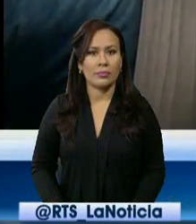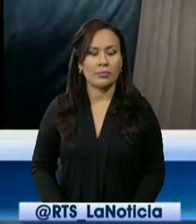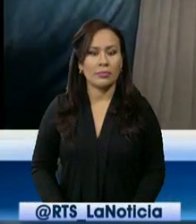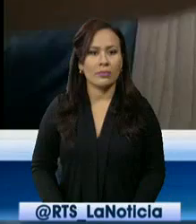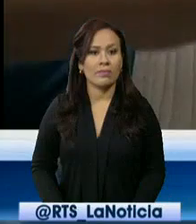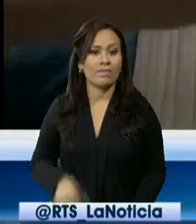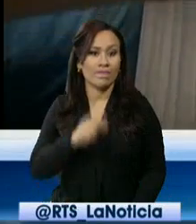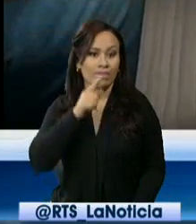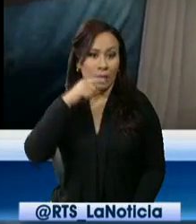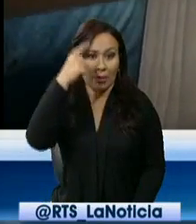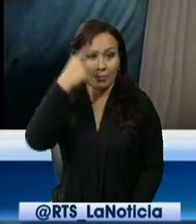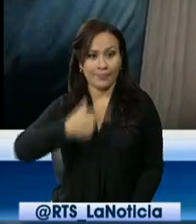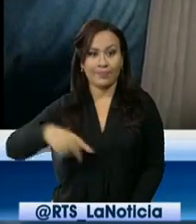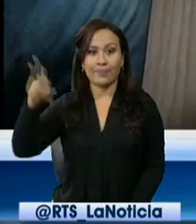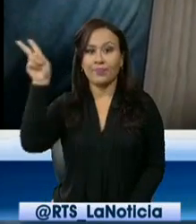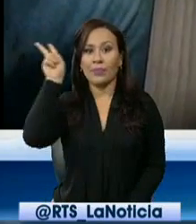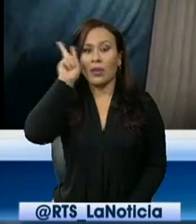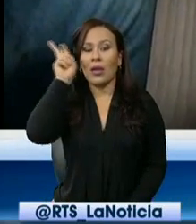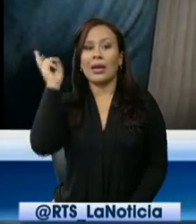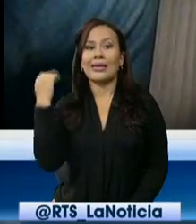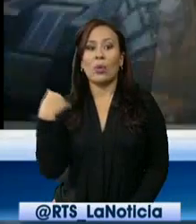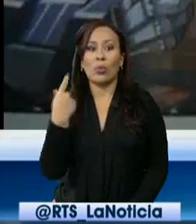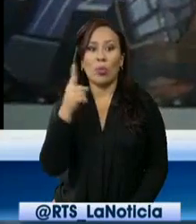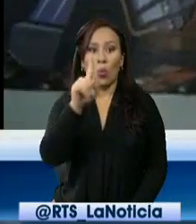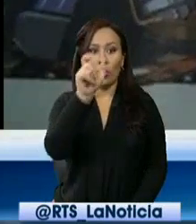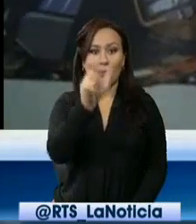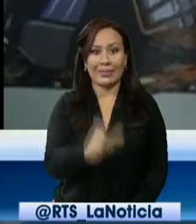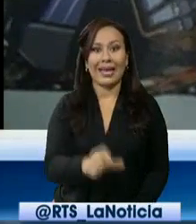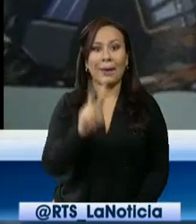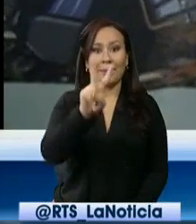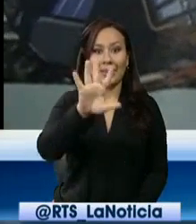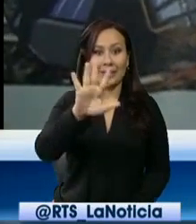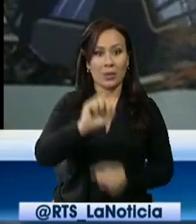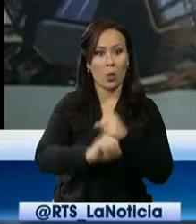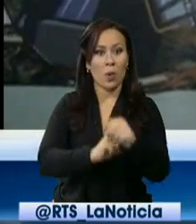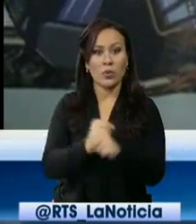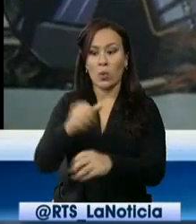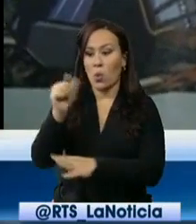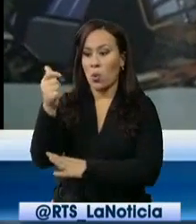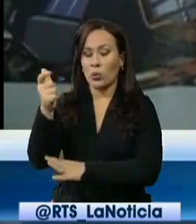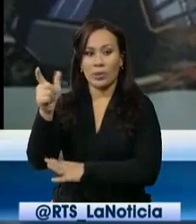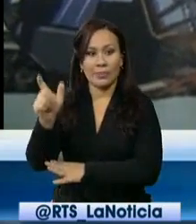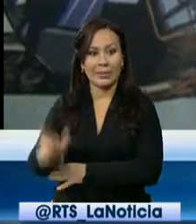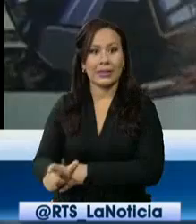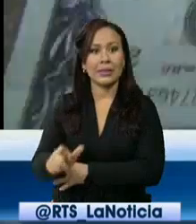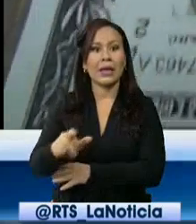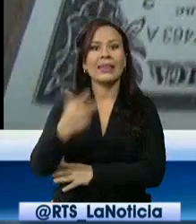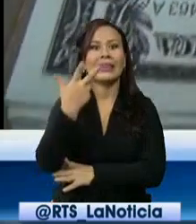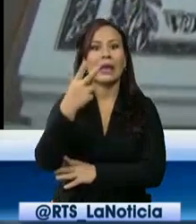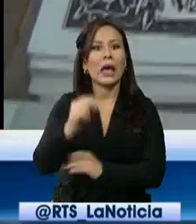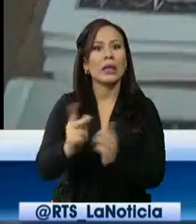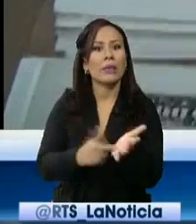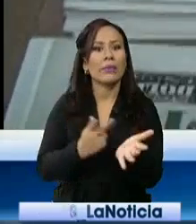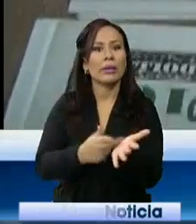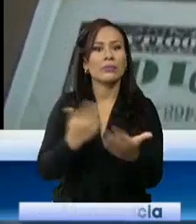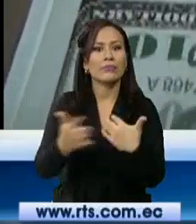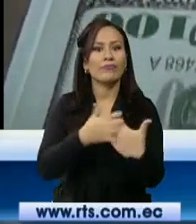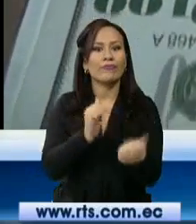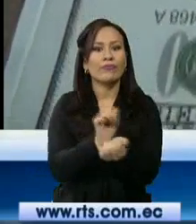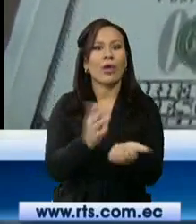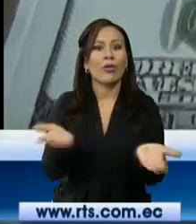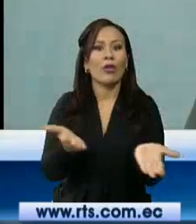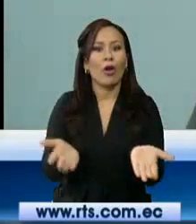Los presuntos estafadores, que tienen uno 25 y el otro 30 detenciones, engañaban a sus víctimas en los exteriores de